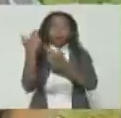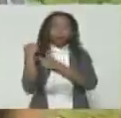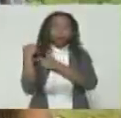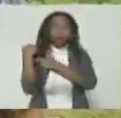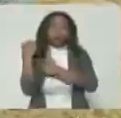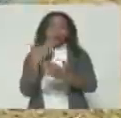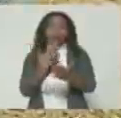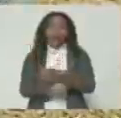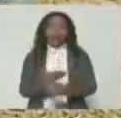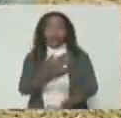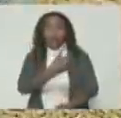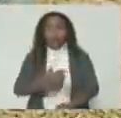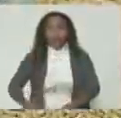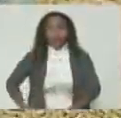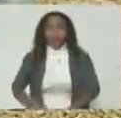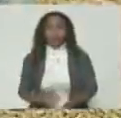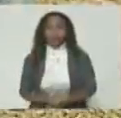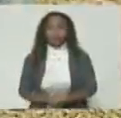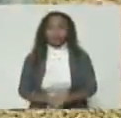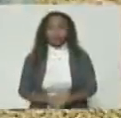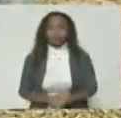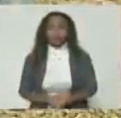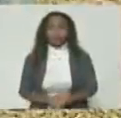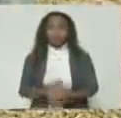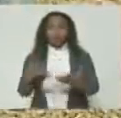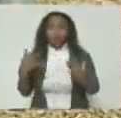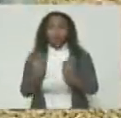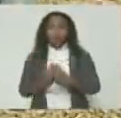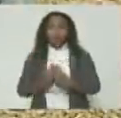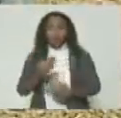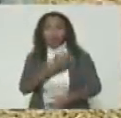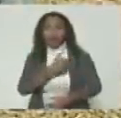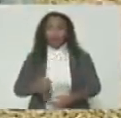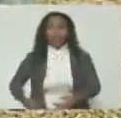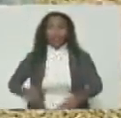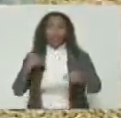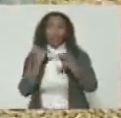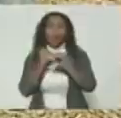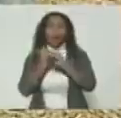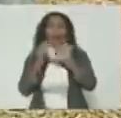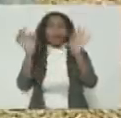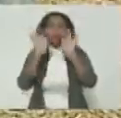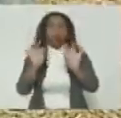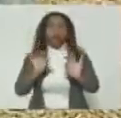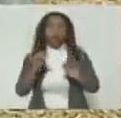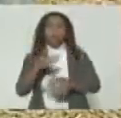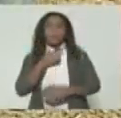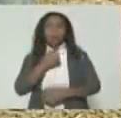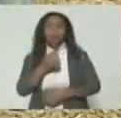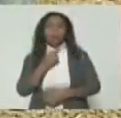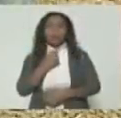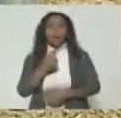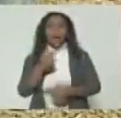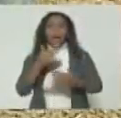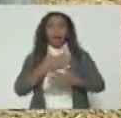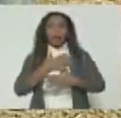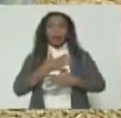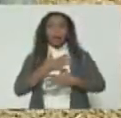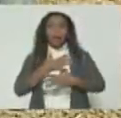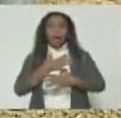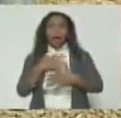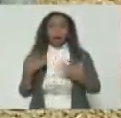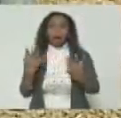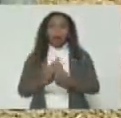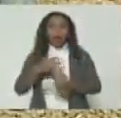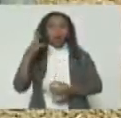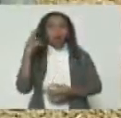señor presidente. Compañero presidente, de igual manera me gustaría que la compatriota